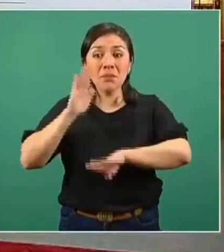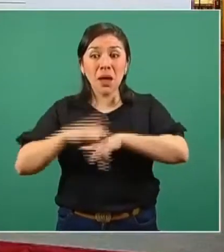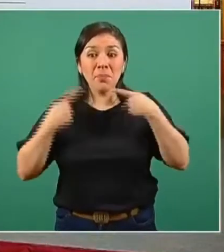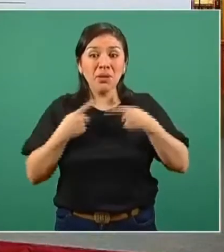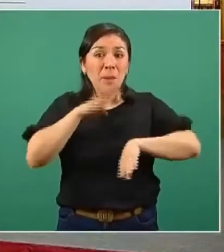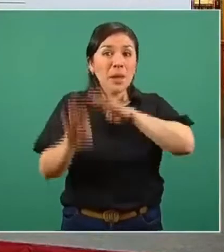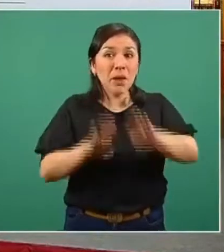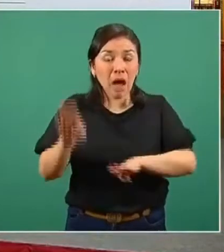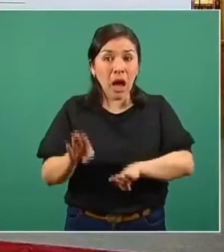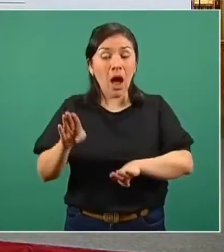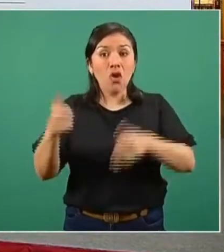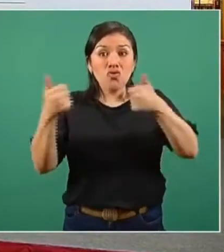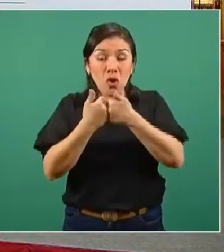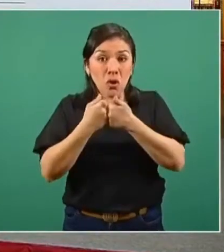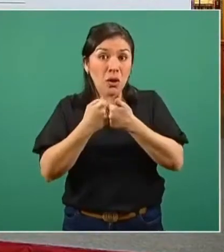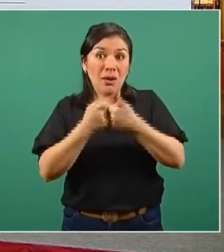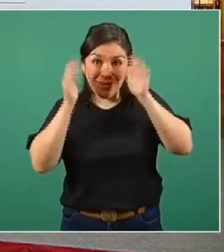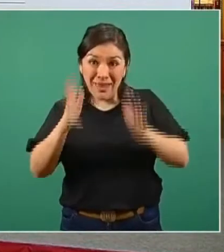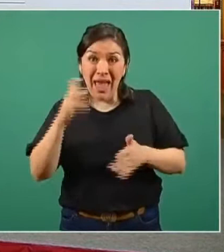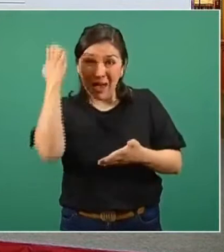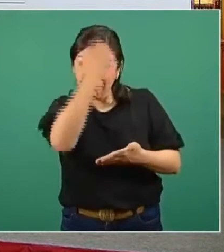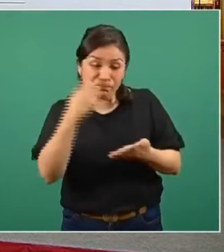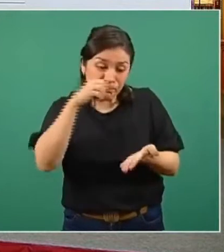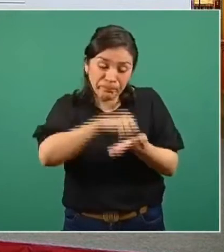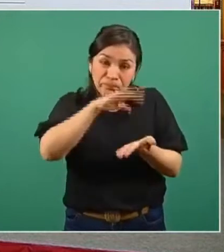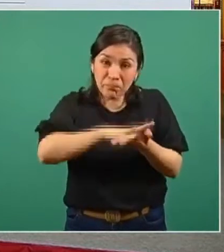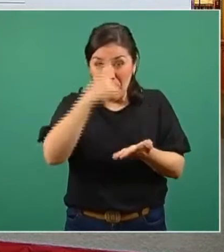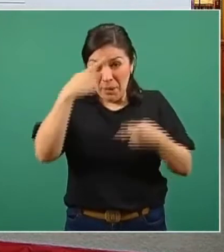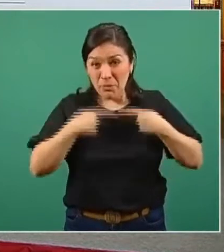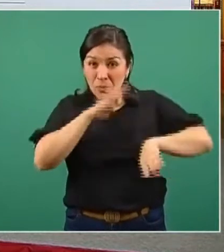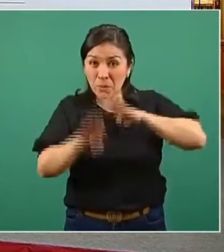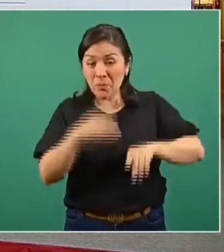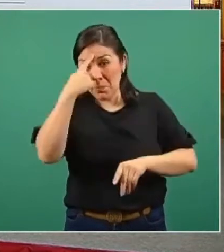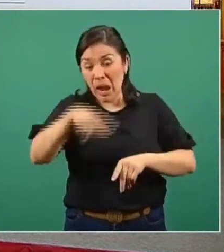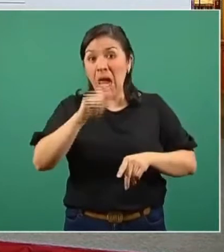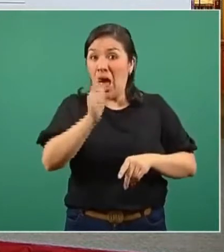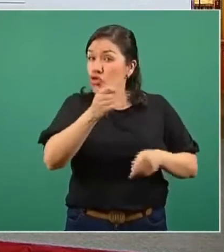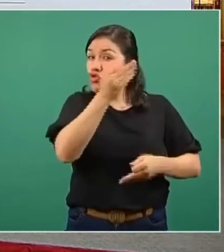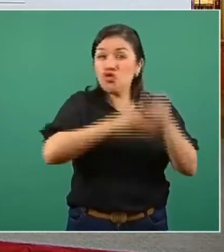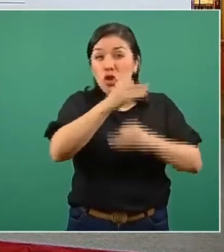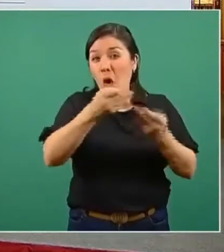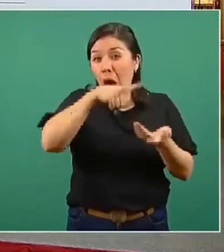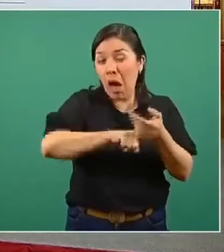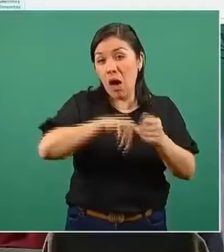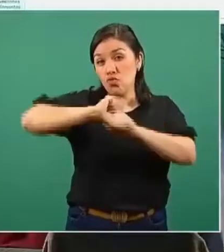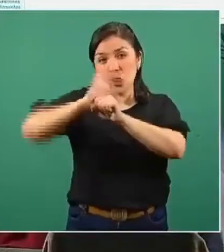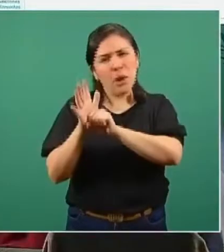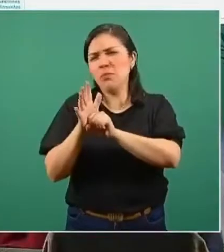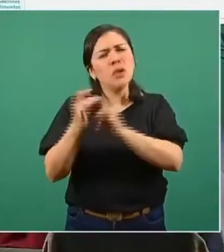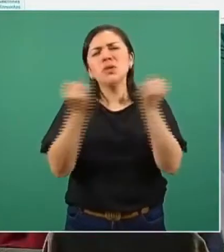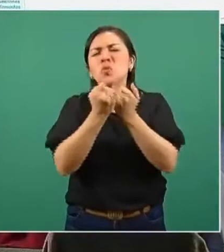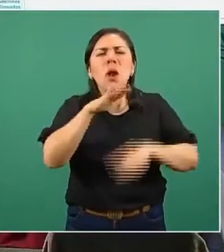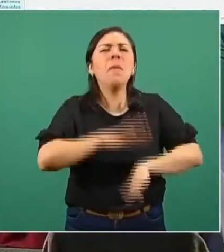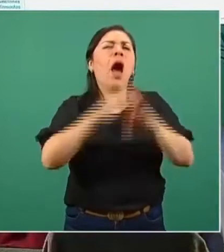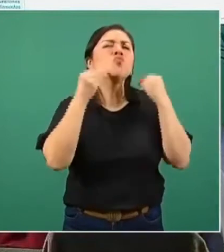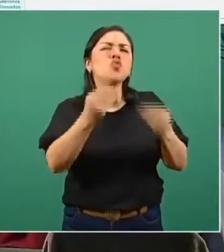está contemplado en las defunciones con un resultado positivo para el virus SARS-CoV-2, pues también muchísimas más